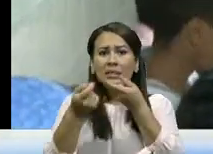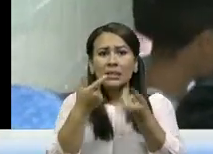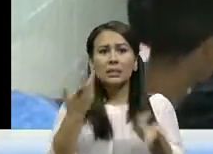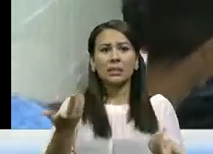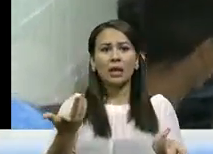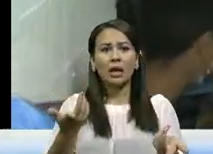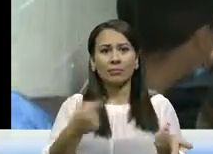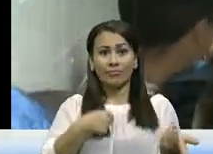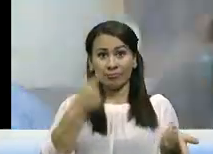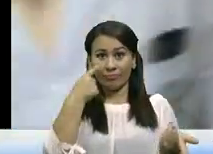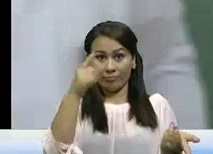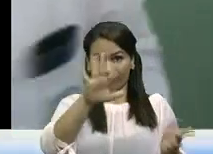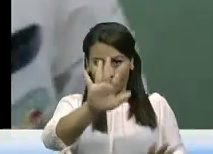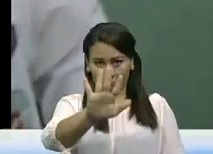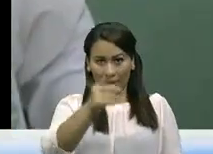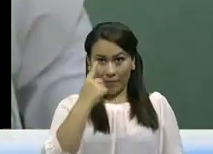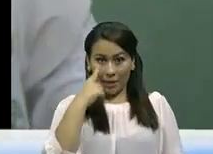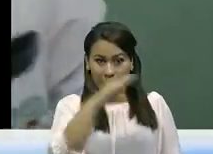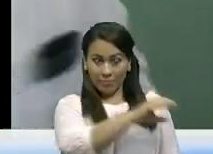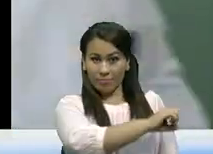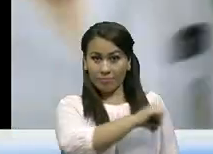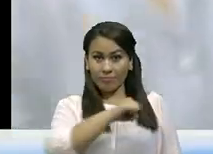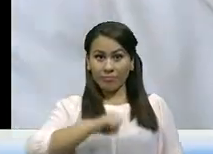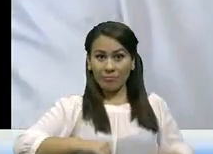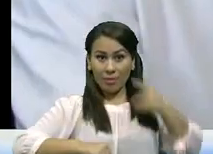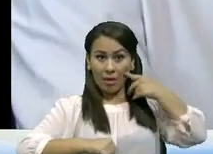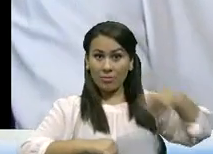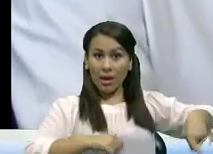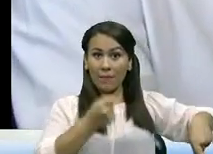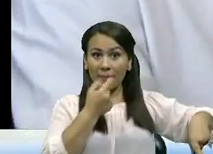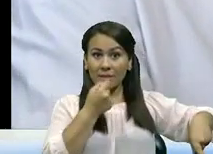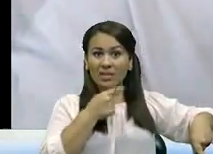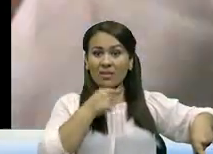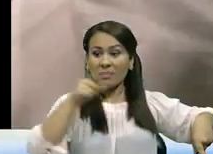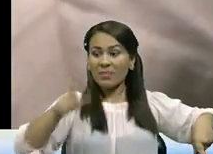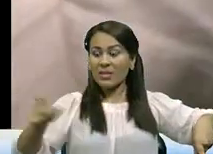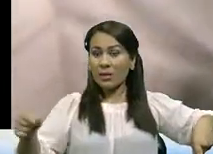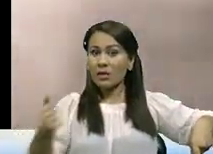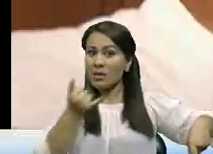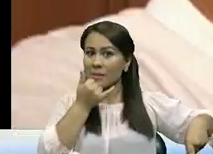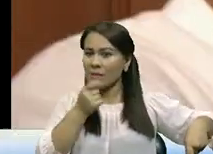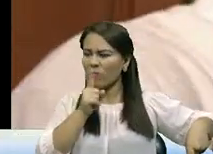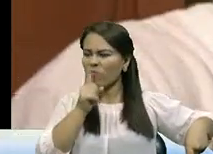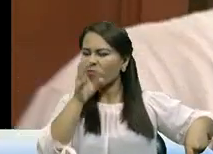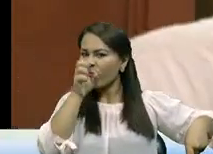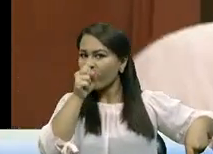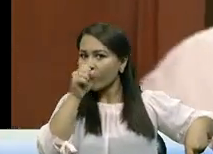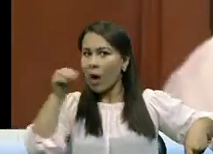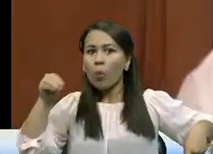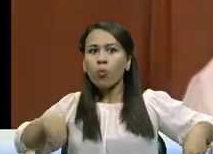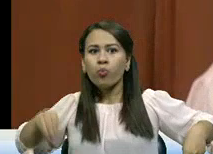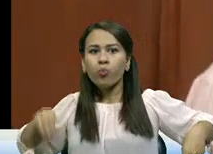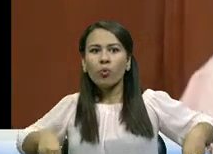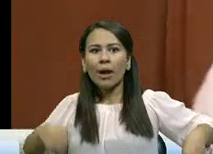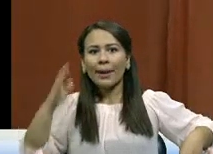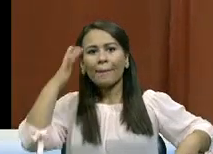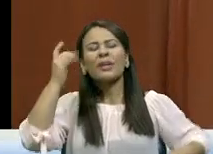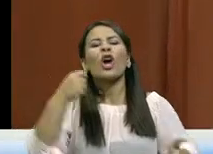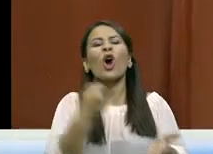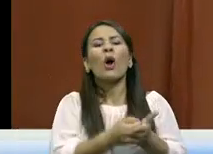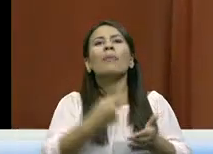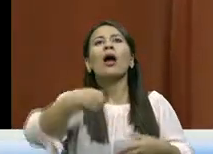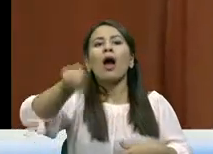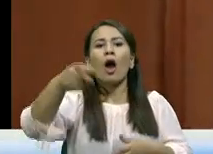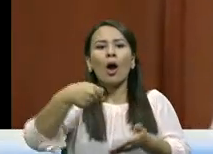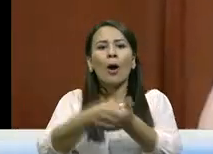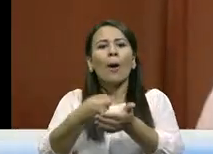él demostró que sí estaban dotados de estos insumos y denunció presuntas irregularidades. Le manda a comprar los sueros,